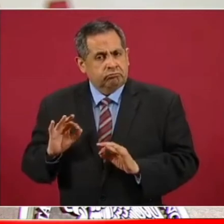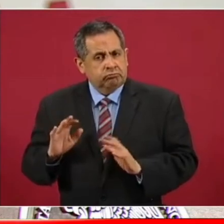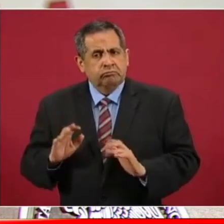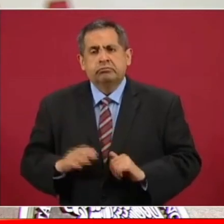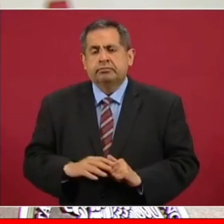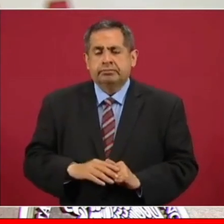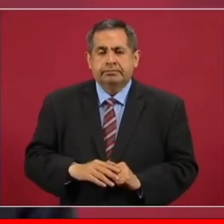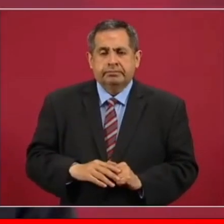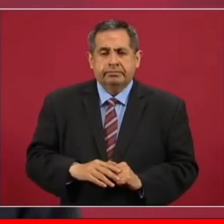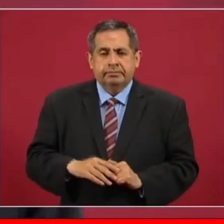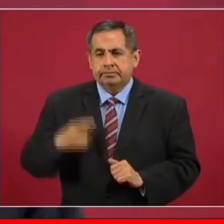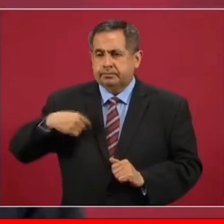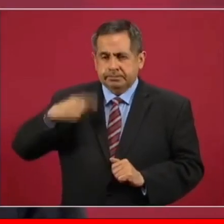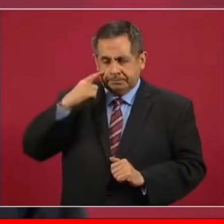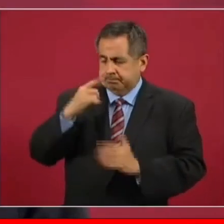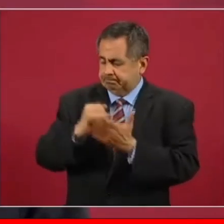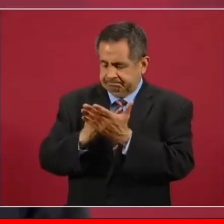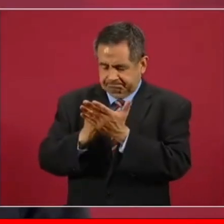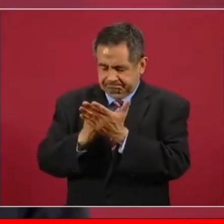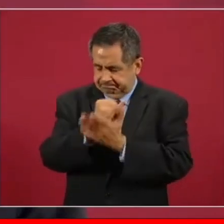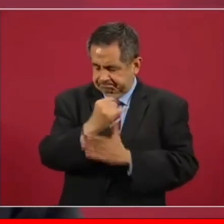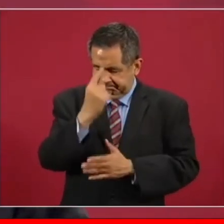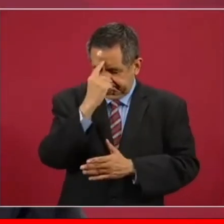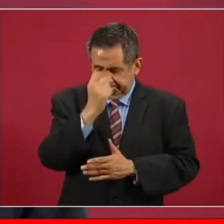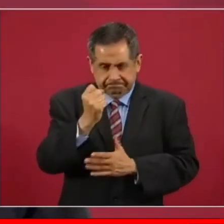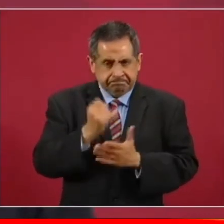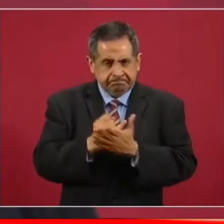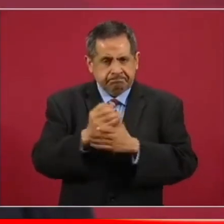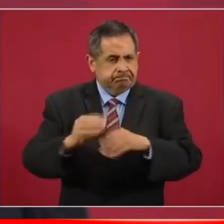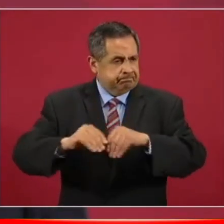la decisión firme de conocer la verdad.